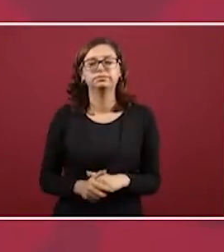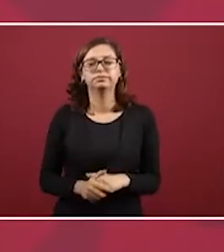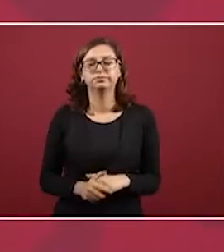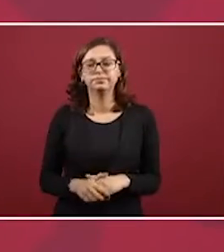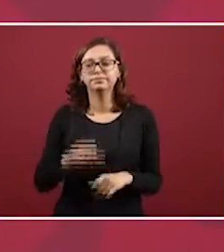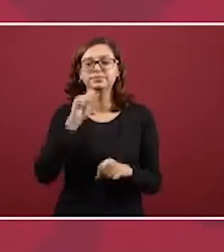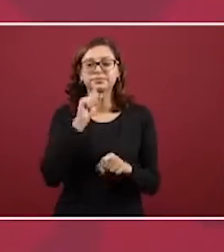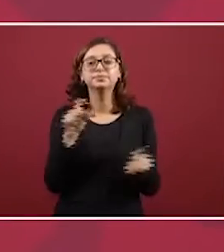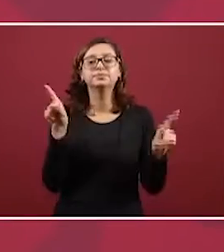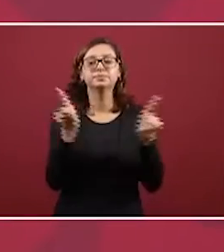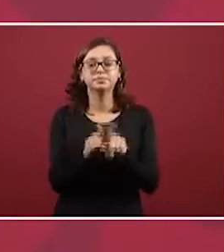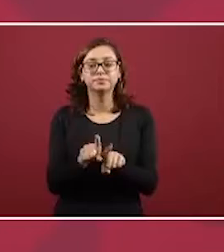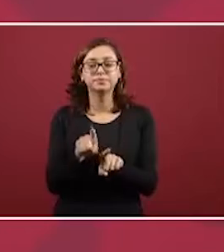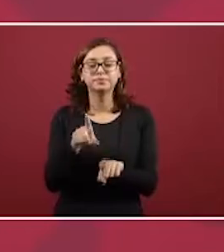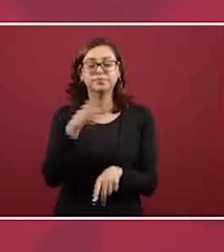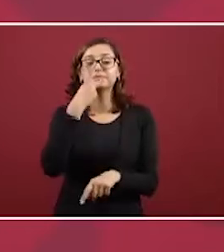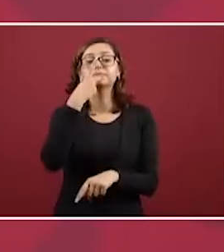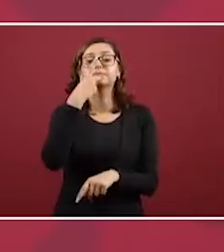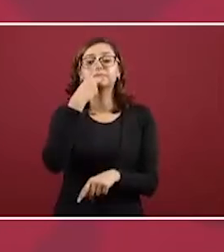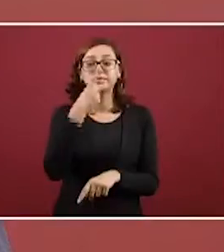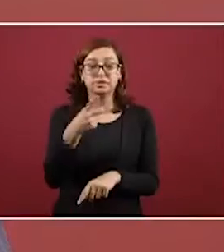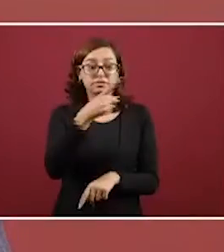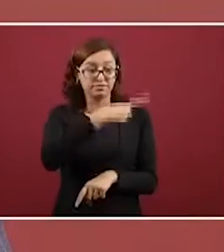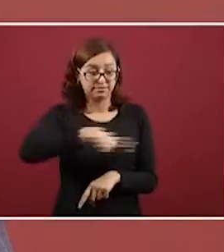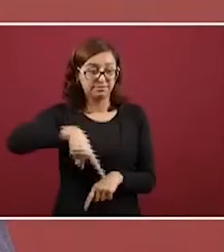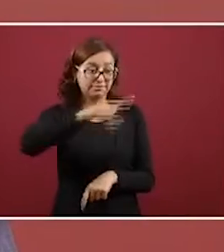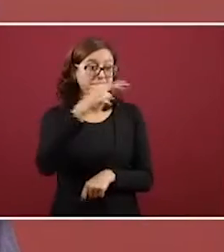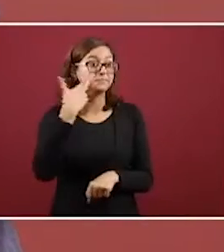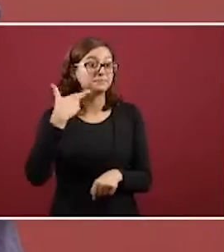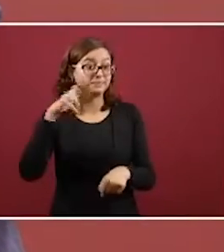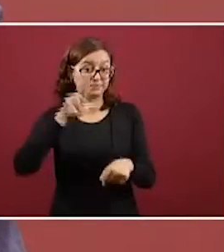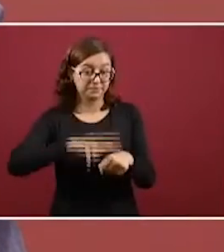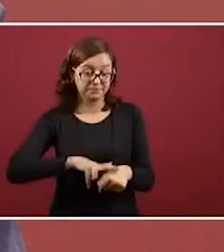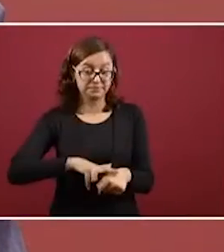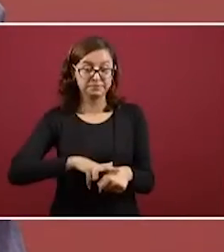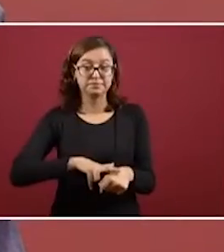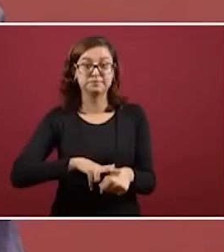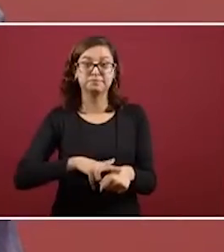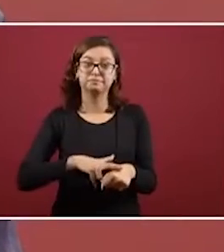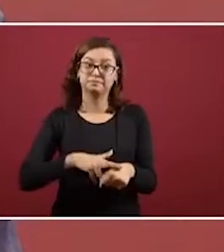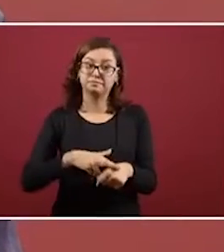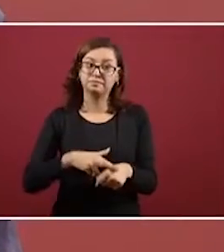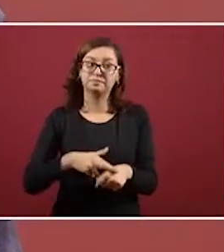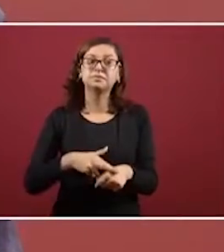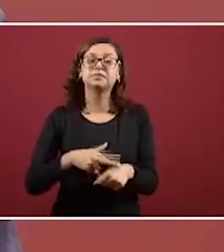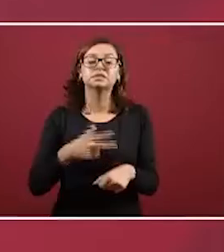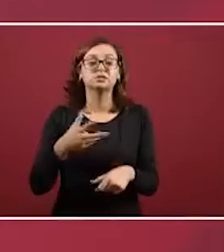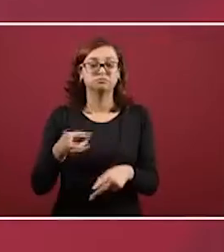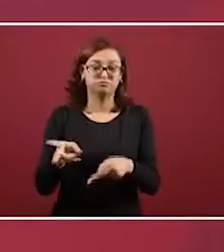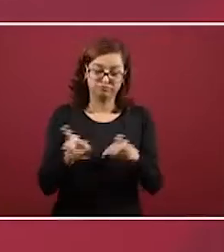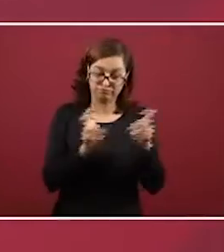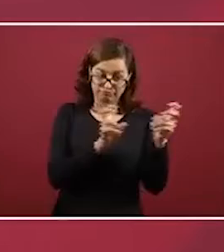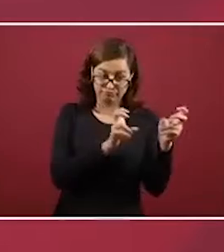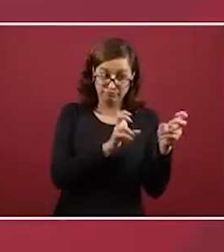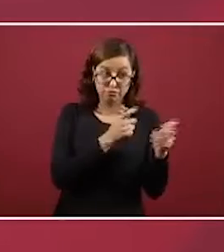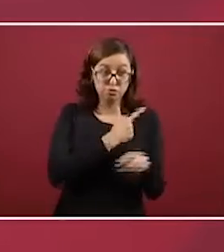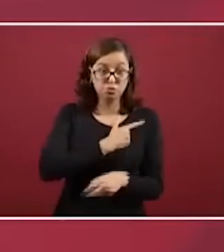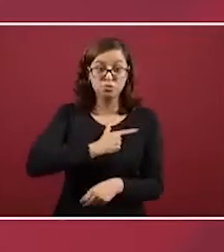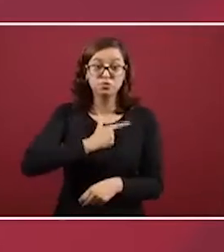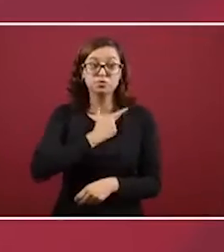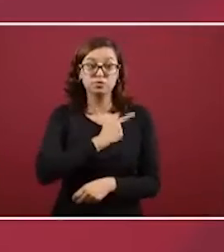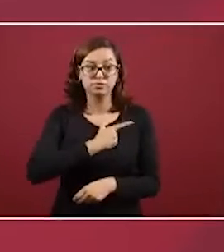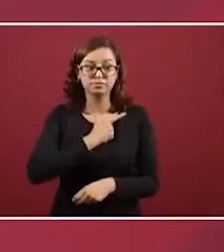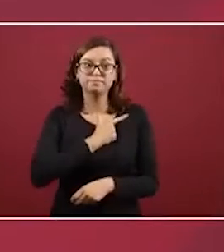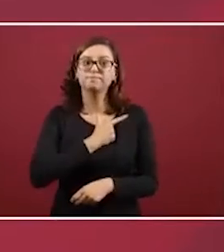y también decirle a los track alas a los transas de que se vayan